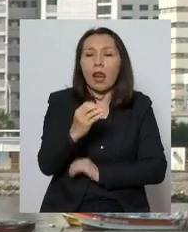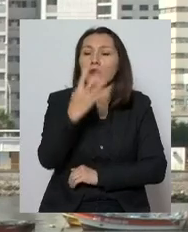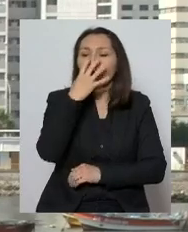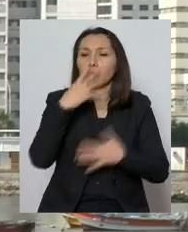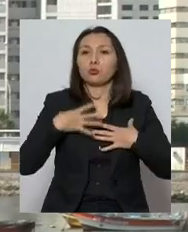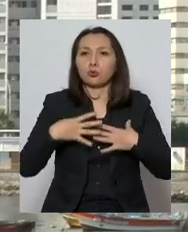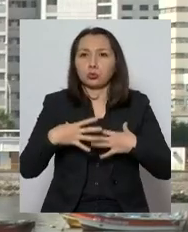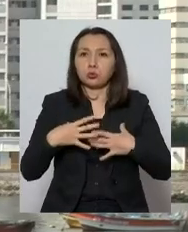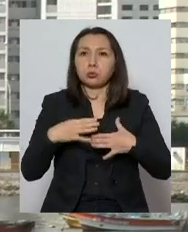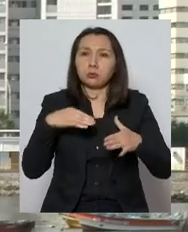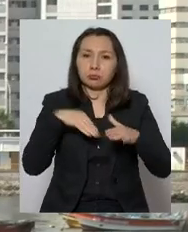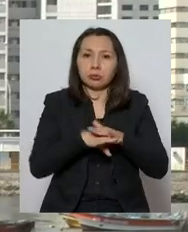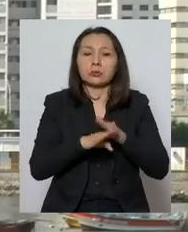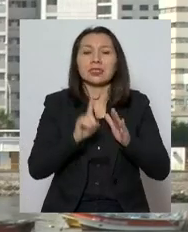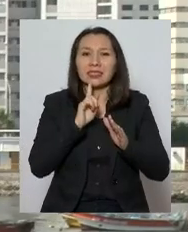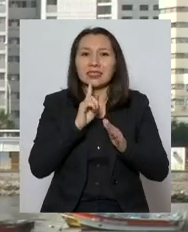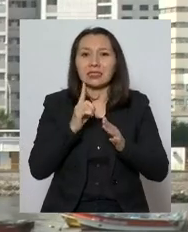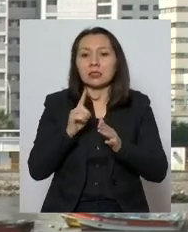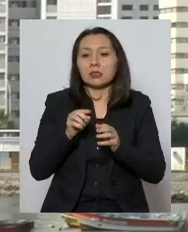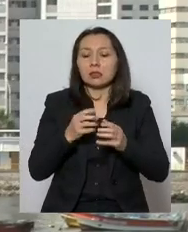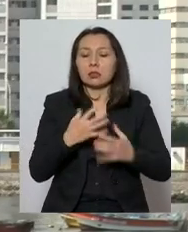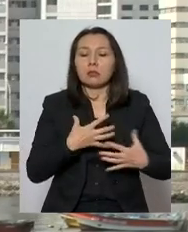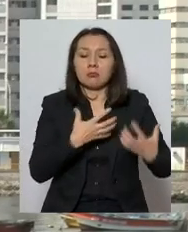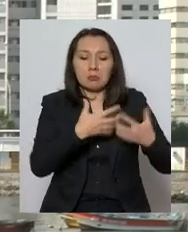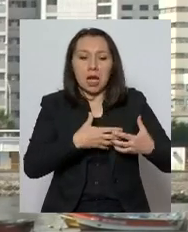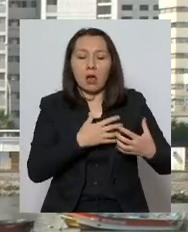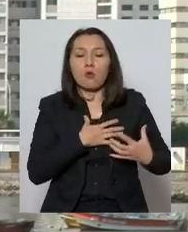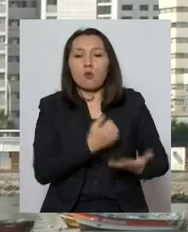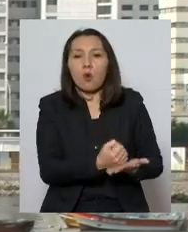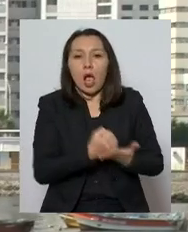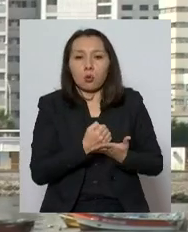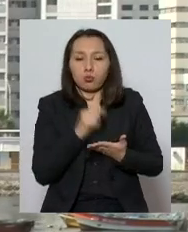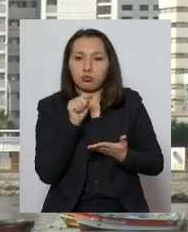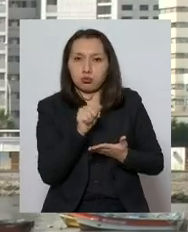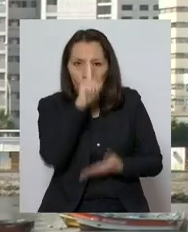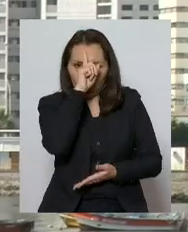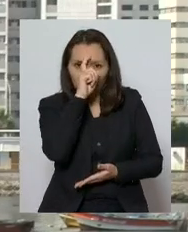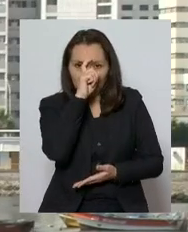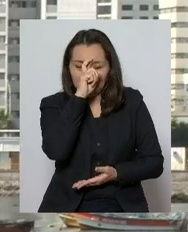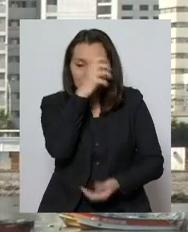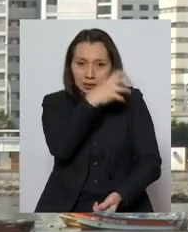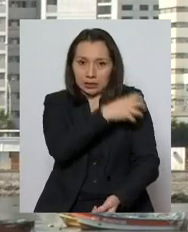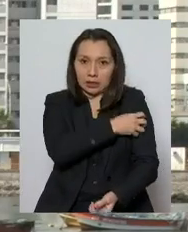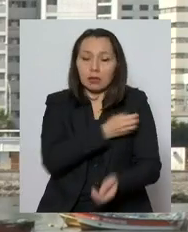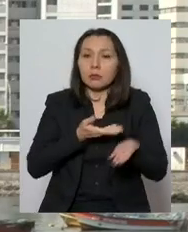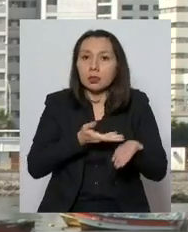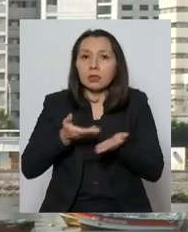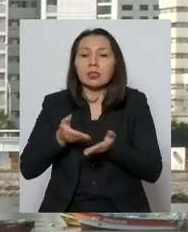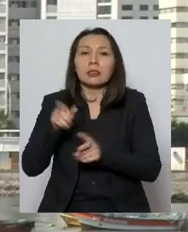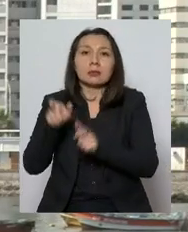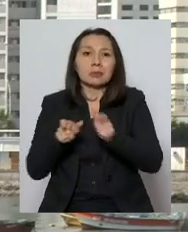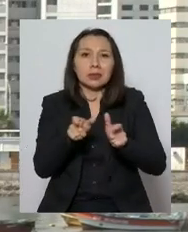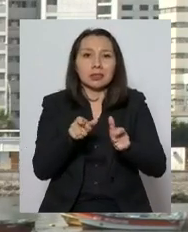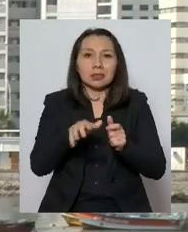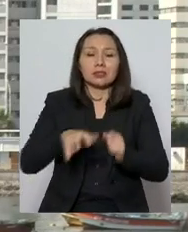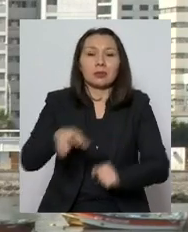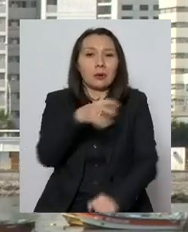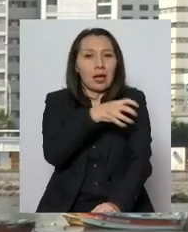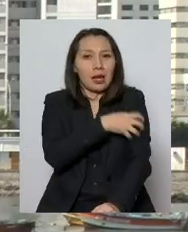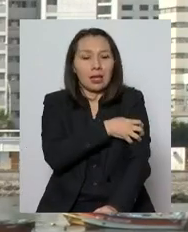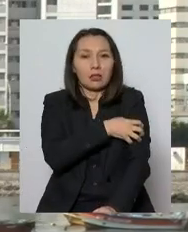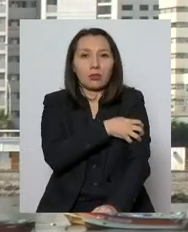ventilación mecánica en este hospital regional para atender las necesidades de la región